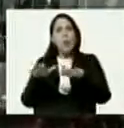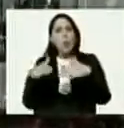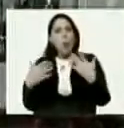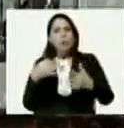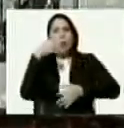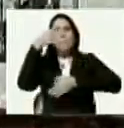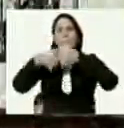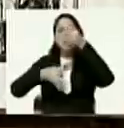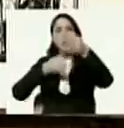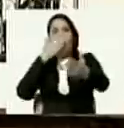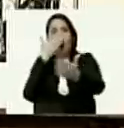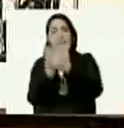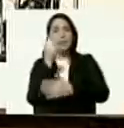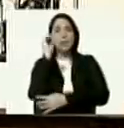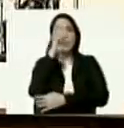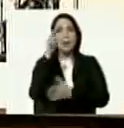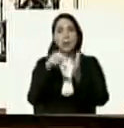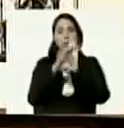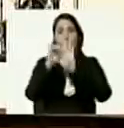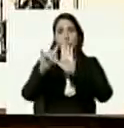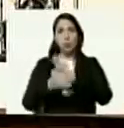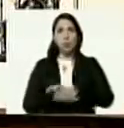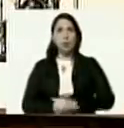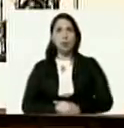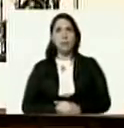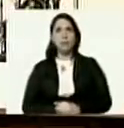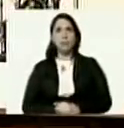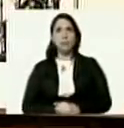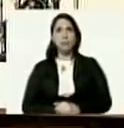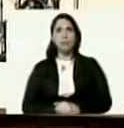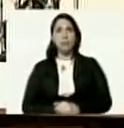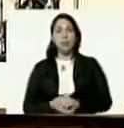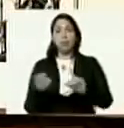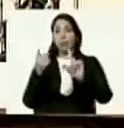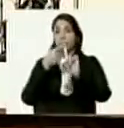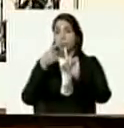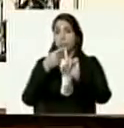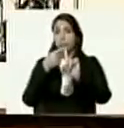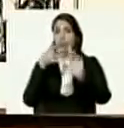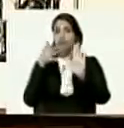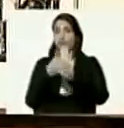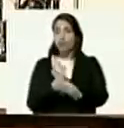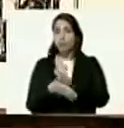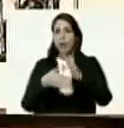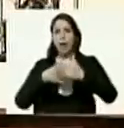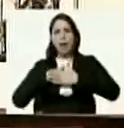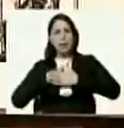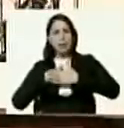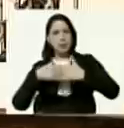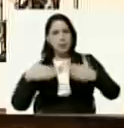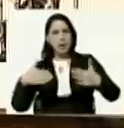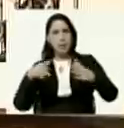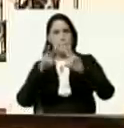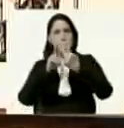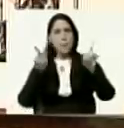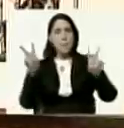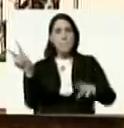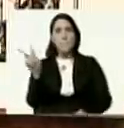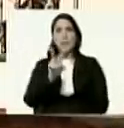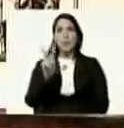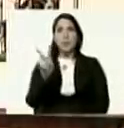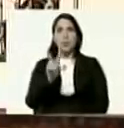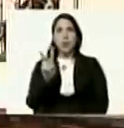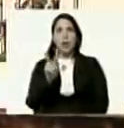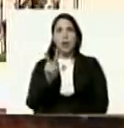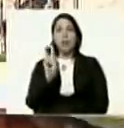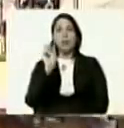la Asamblea Nacional Constituyente. Una de ellas tiene que ver con garantizar la paz en Venezuela,